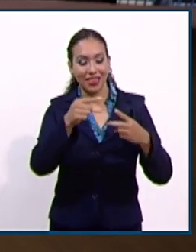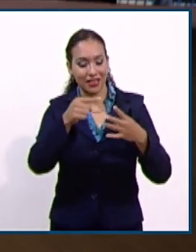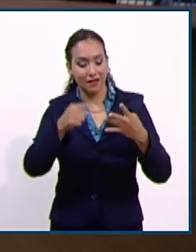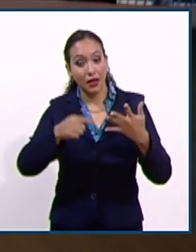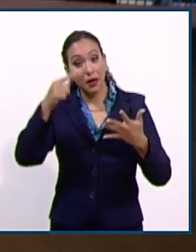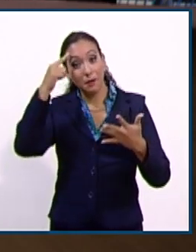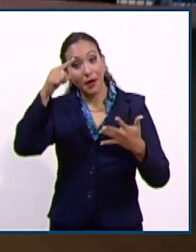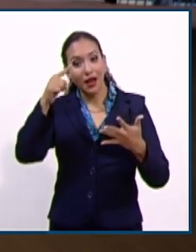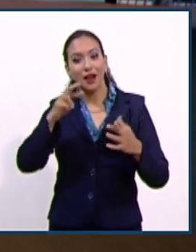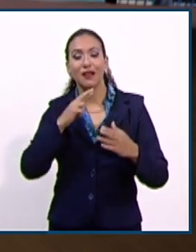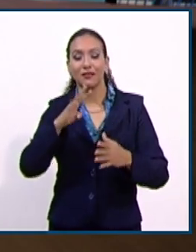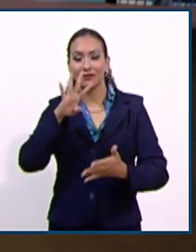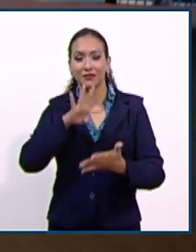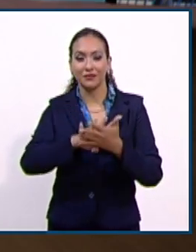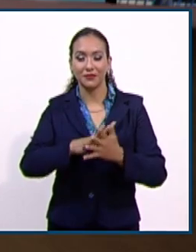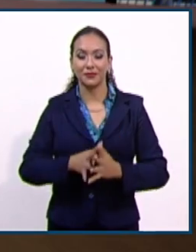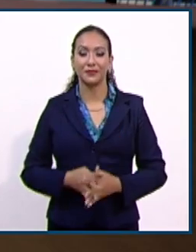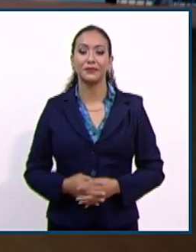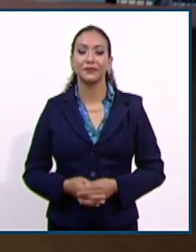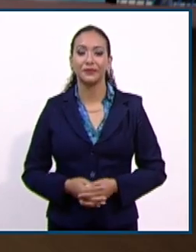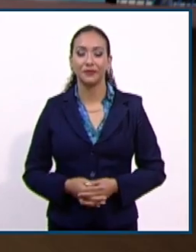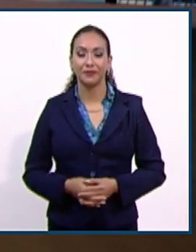penal.